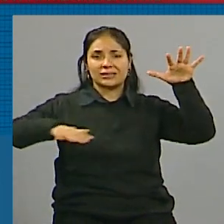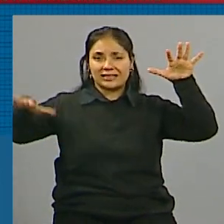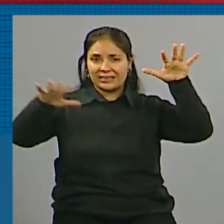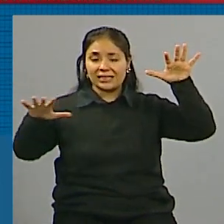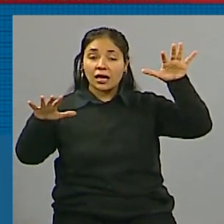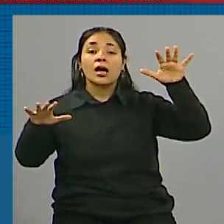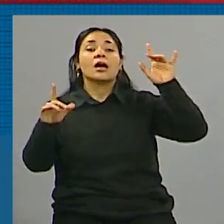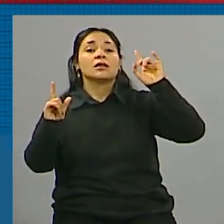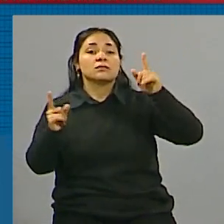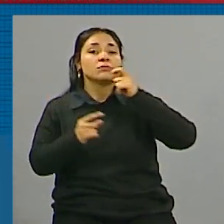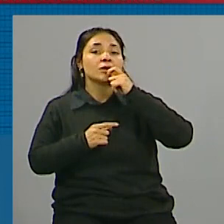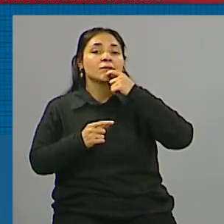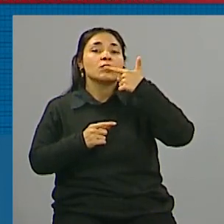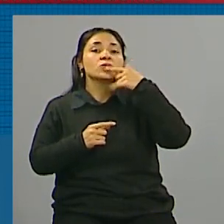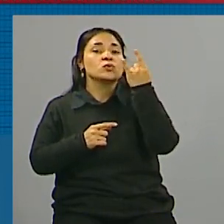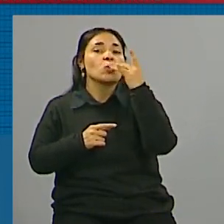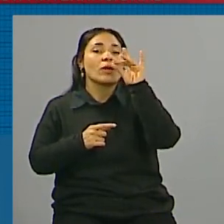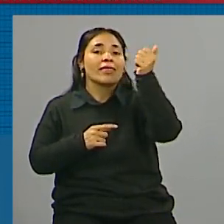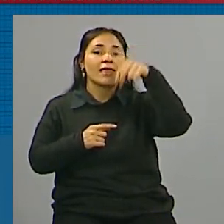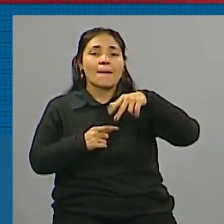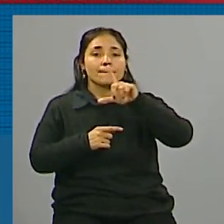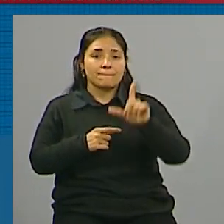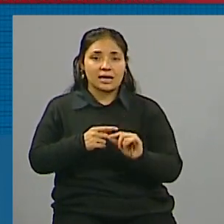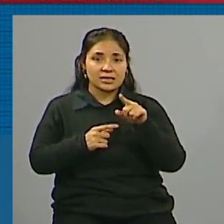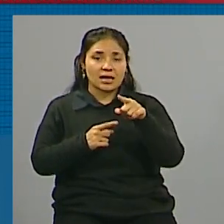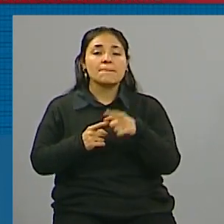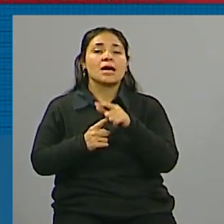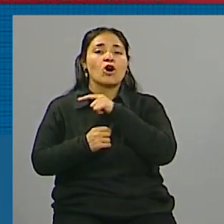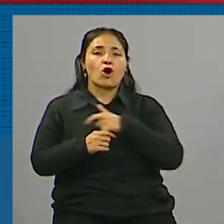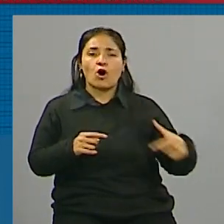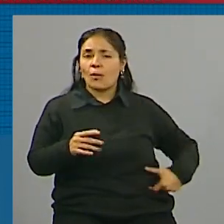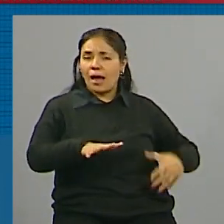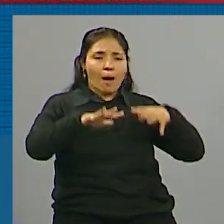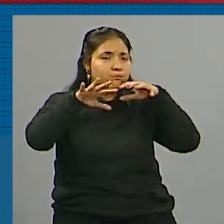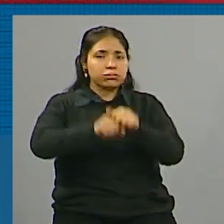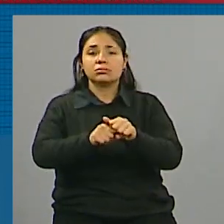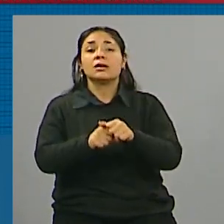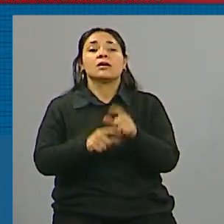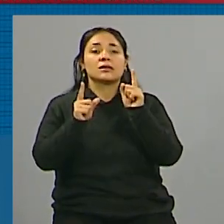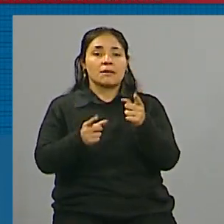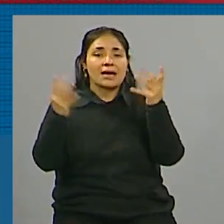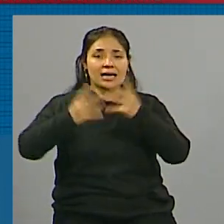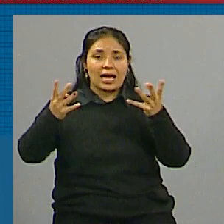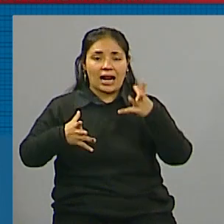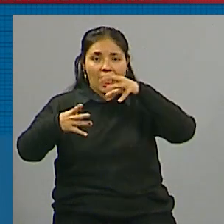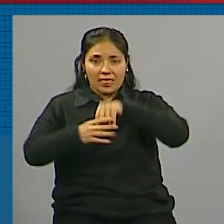dando actualmente en Sudán, a nivel golpe de Estado también y guerra civil interna. Bueno, son situaciones de una